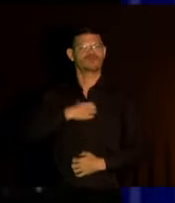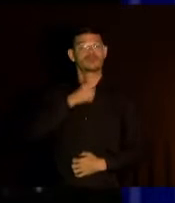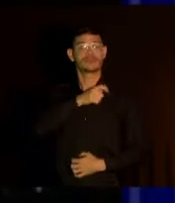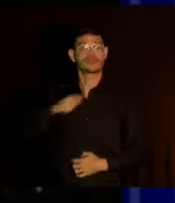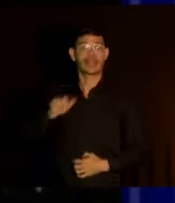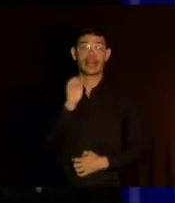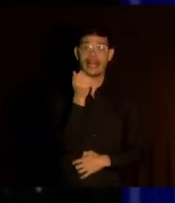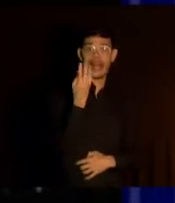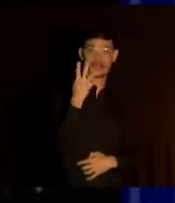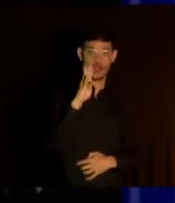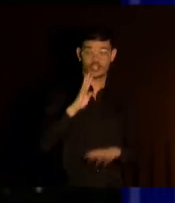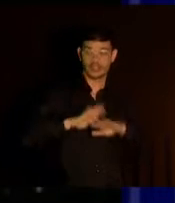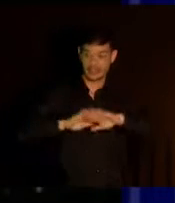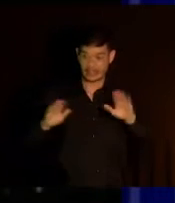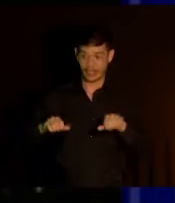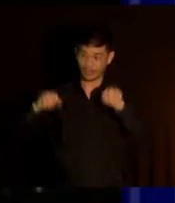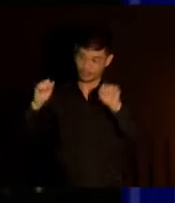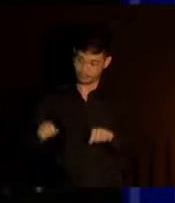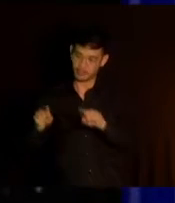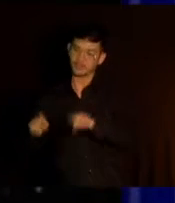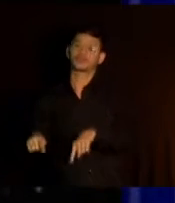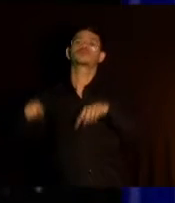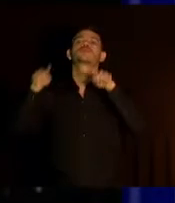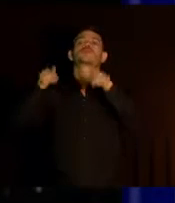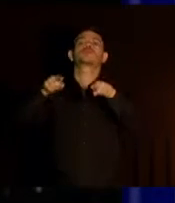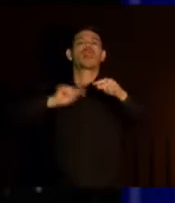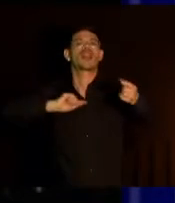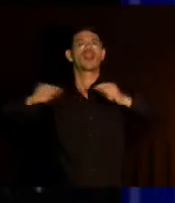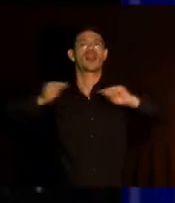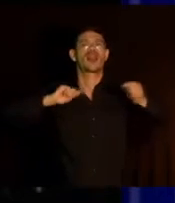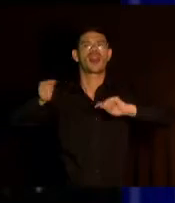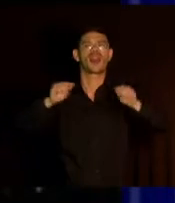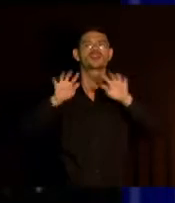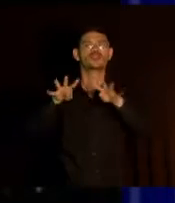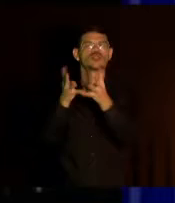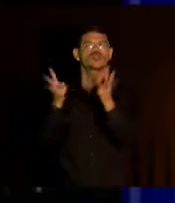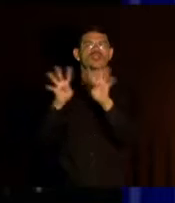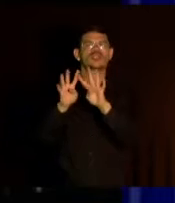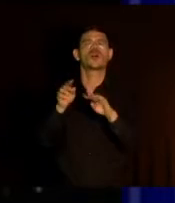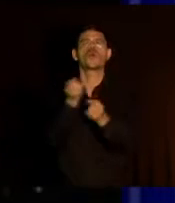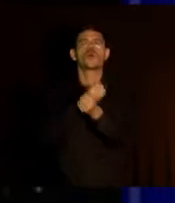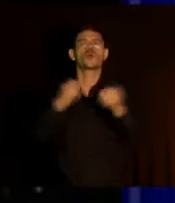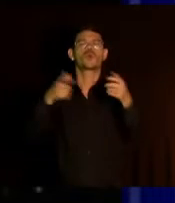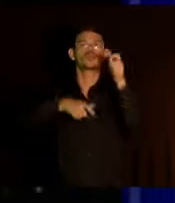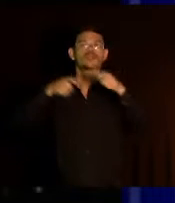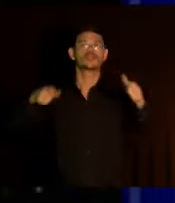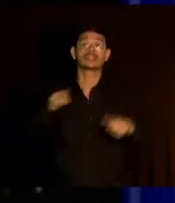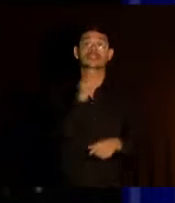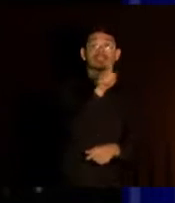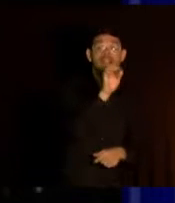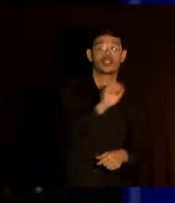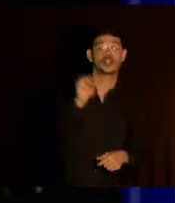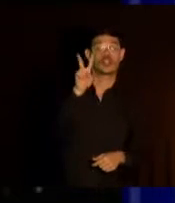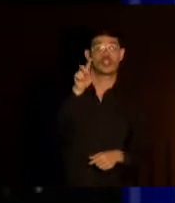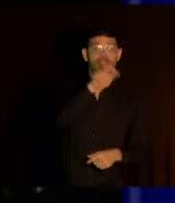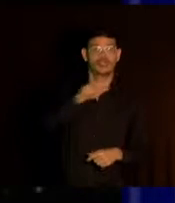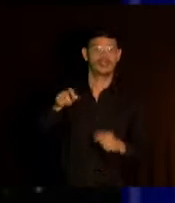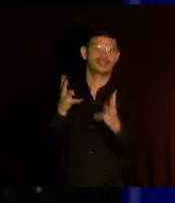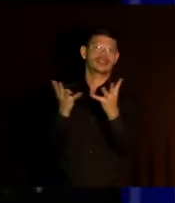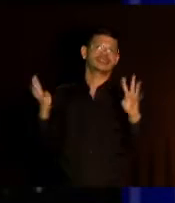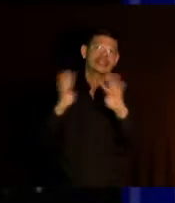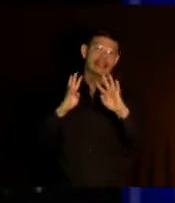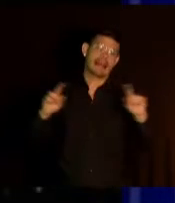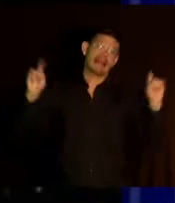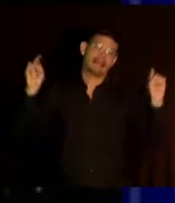Séptima de Senado pasa a plenaria de Senado, que está integrada por 102 senadores, la cual también requiere pues